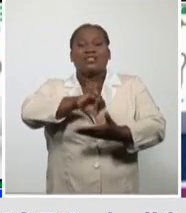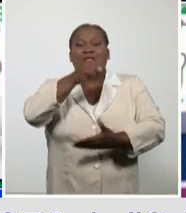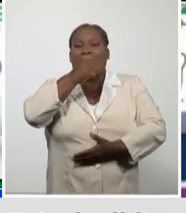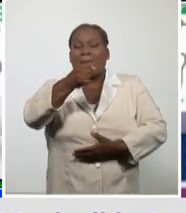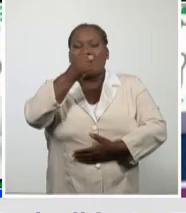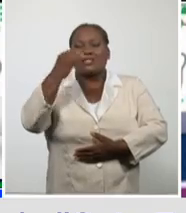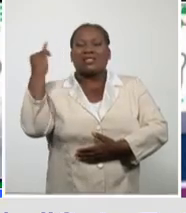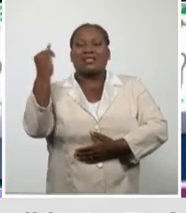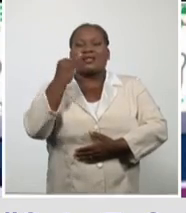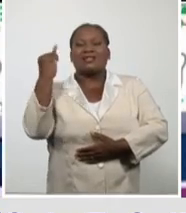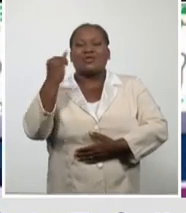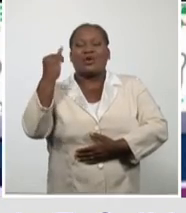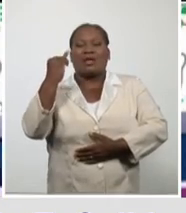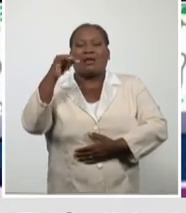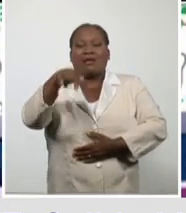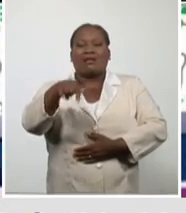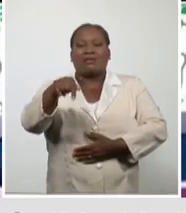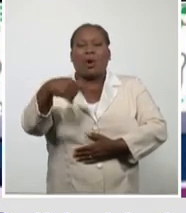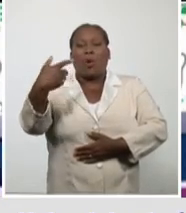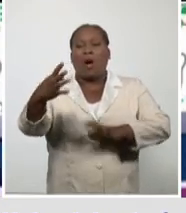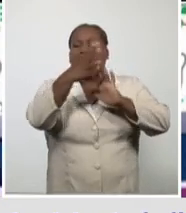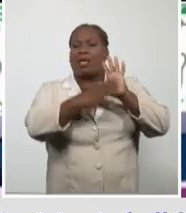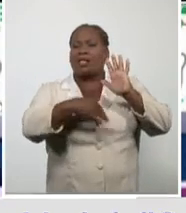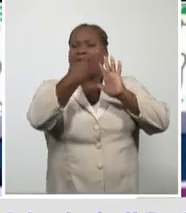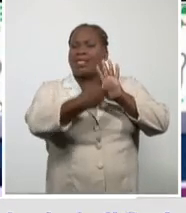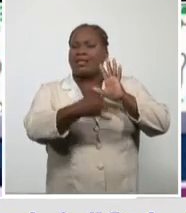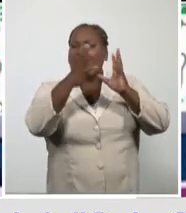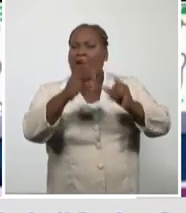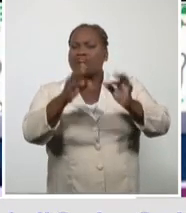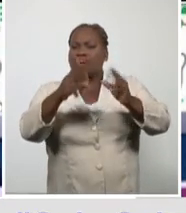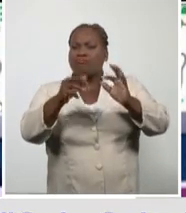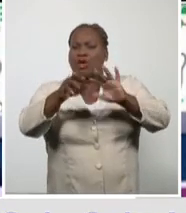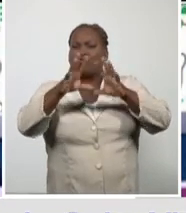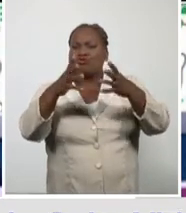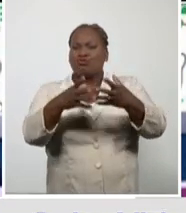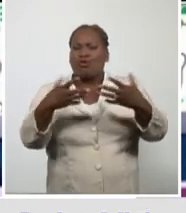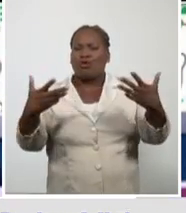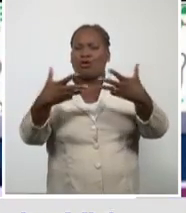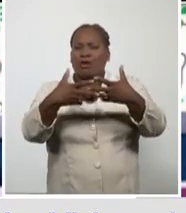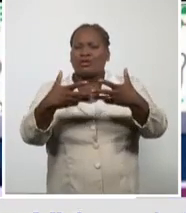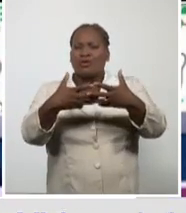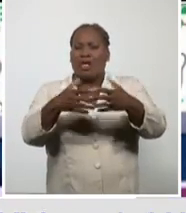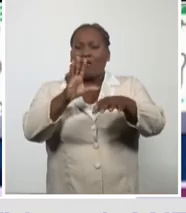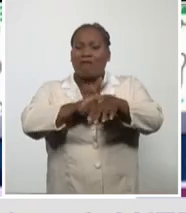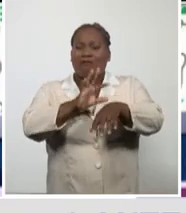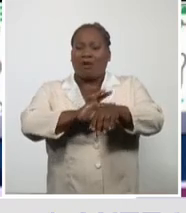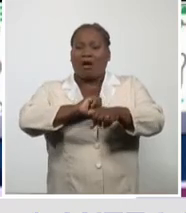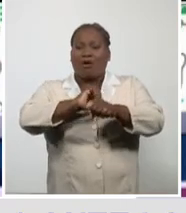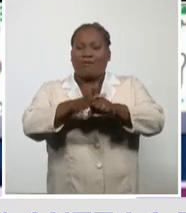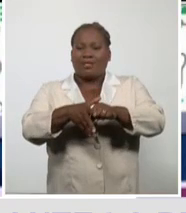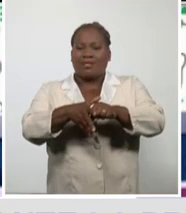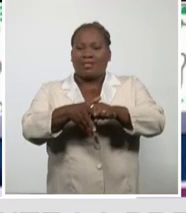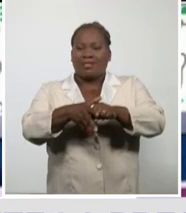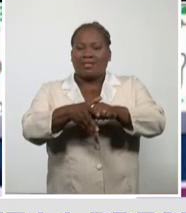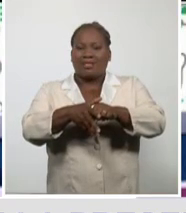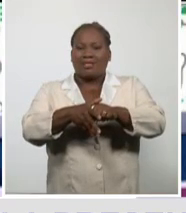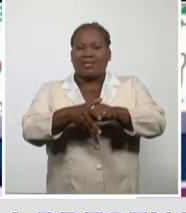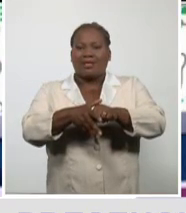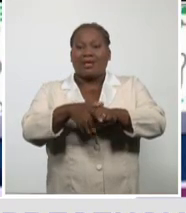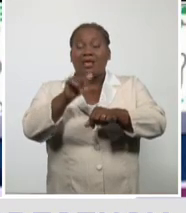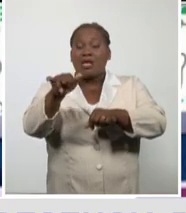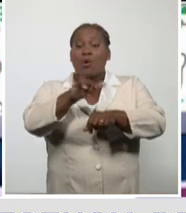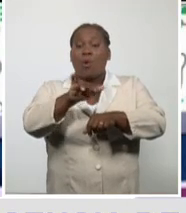actualizando las diferentes estadísticas y todo lo relacionado en el país con respecto a la COVID-19. Y también aquí en nuestro